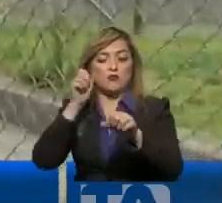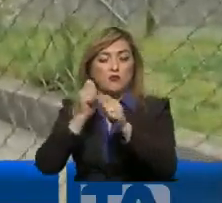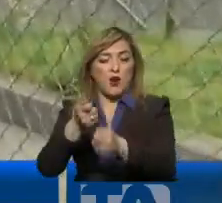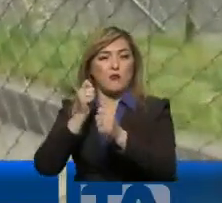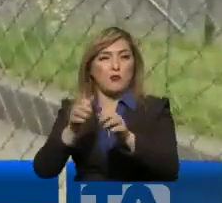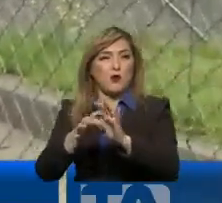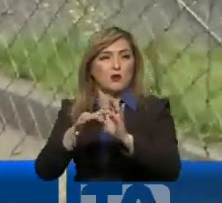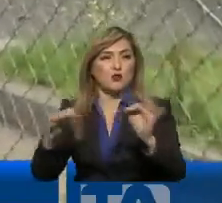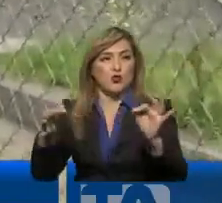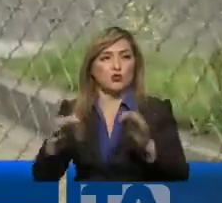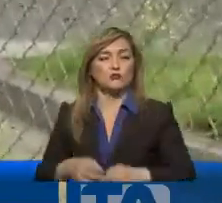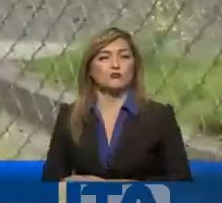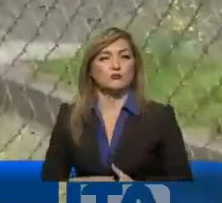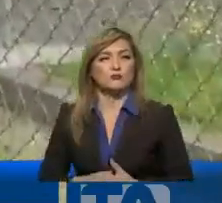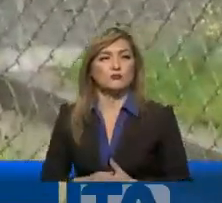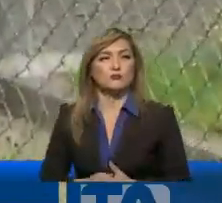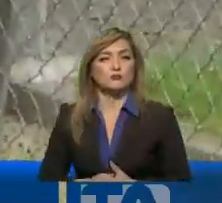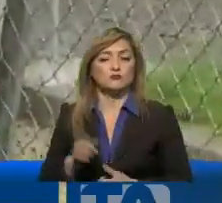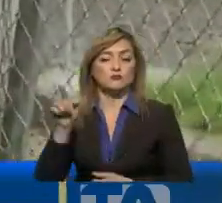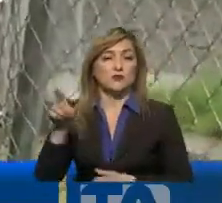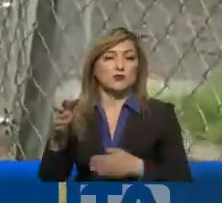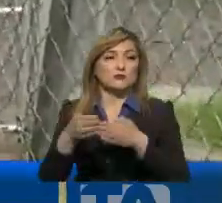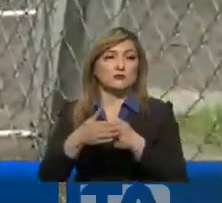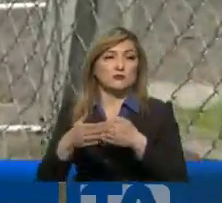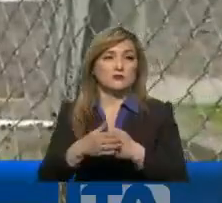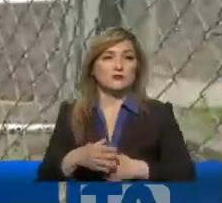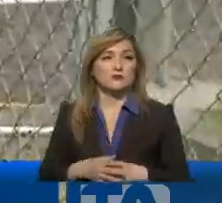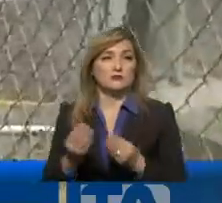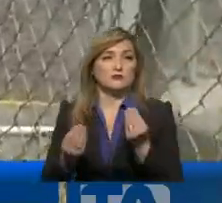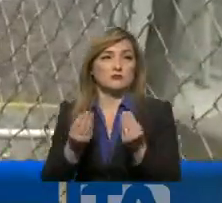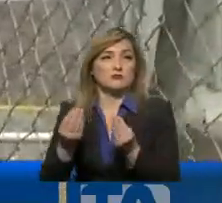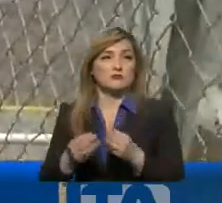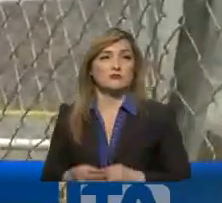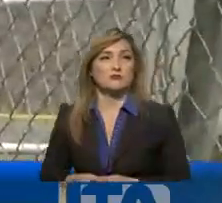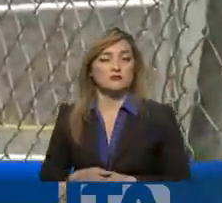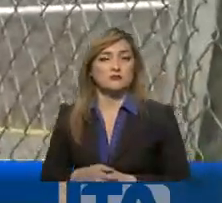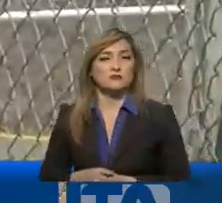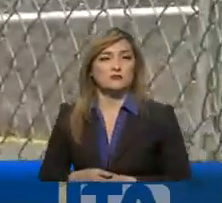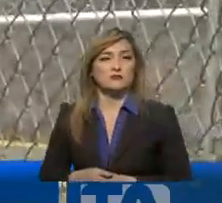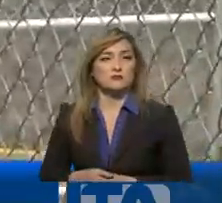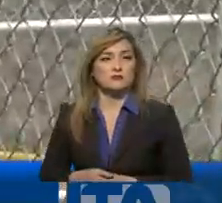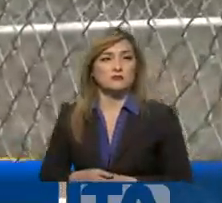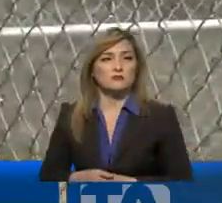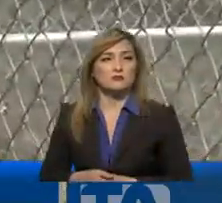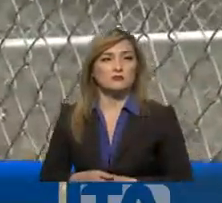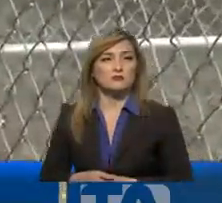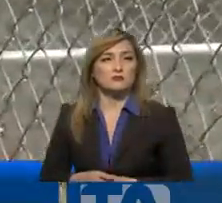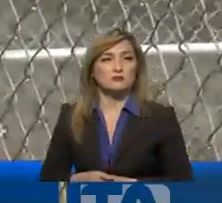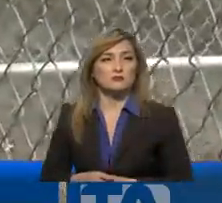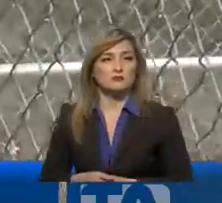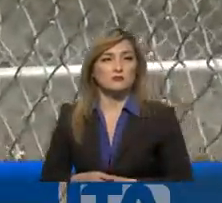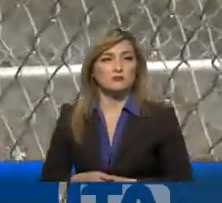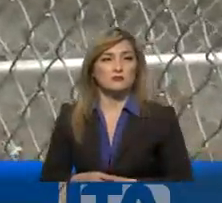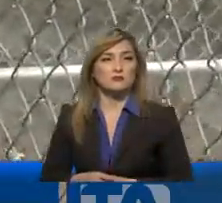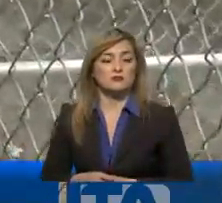candados. Entonces, como ve, sigue cerrado y no sabemos qué hacer en estos casos. Perfecto, muchísimas gracias. Pero este no es el